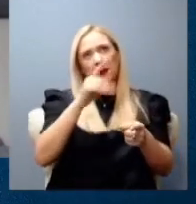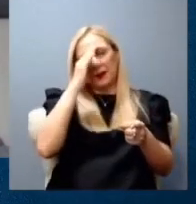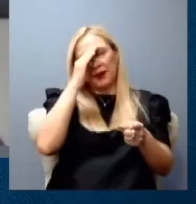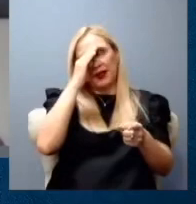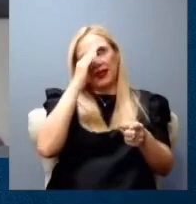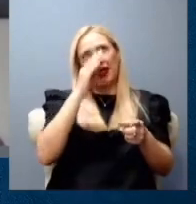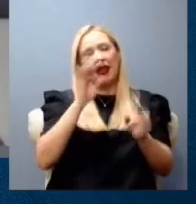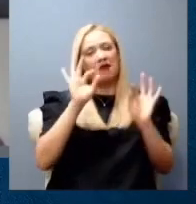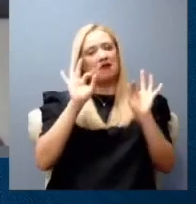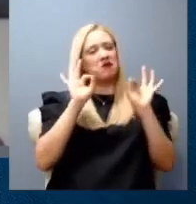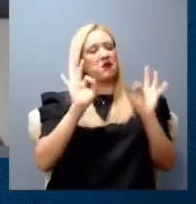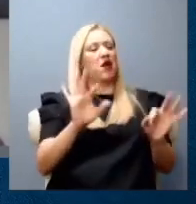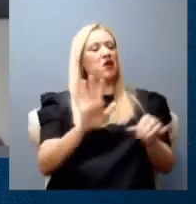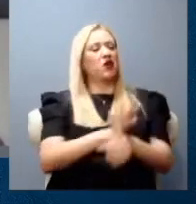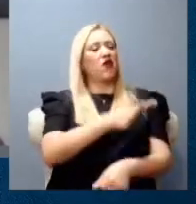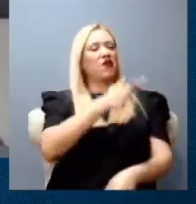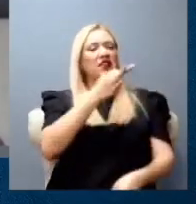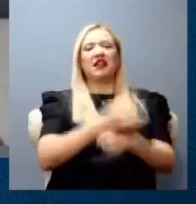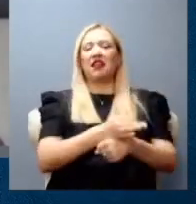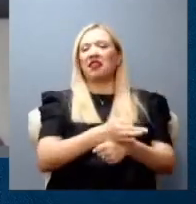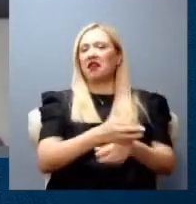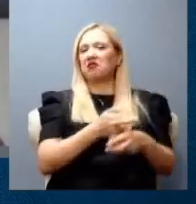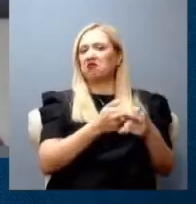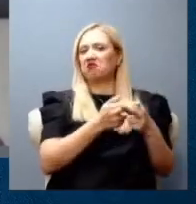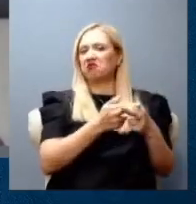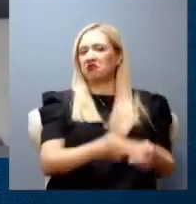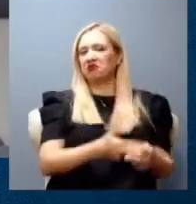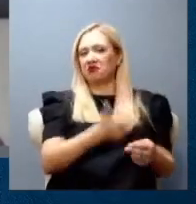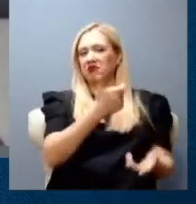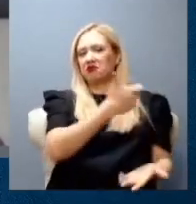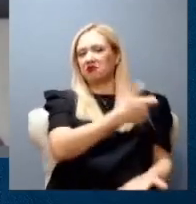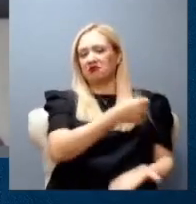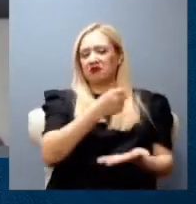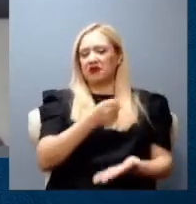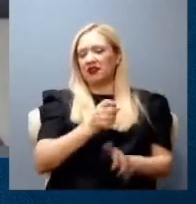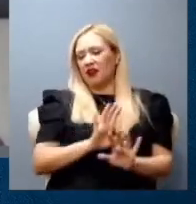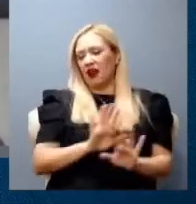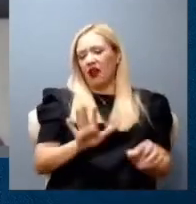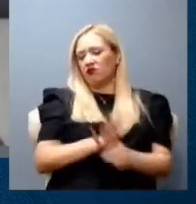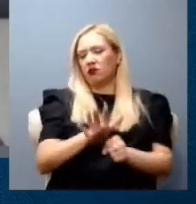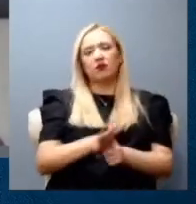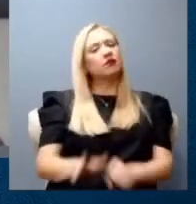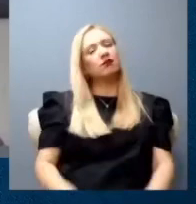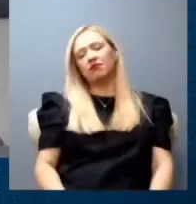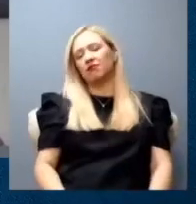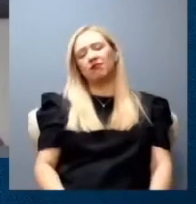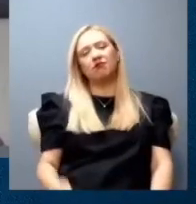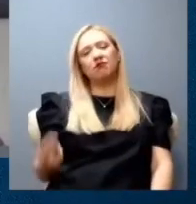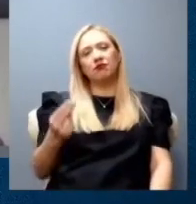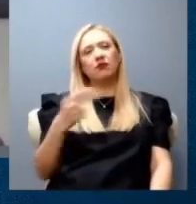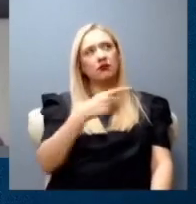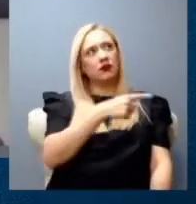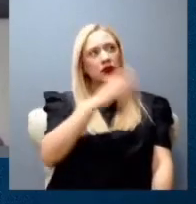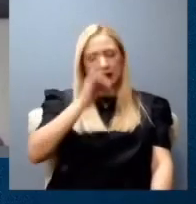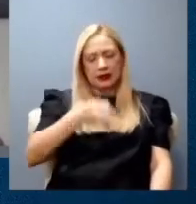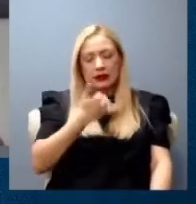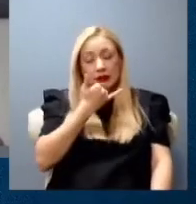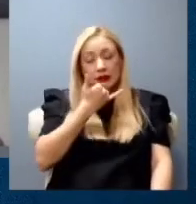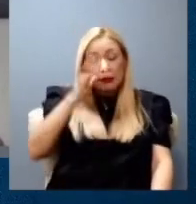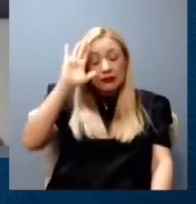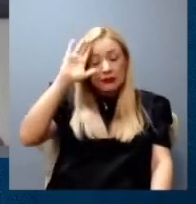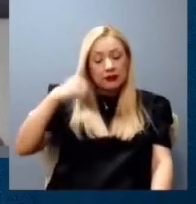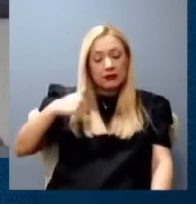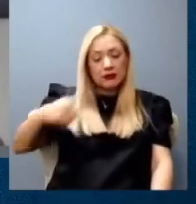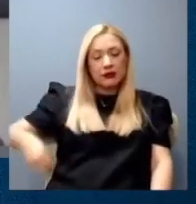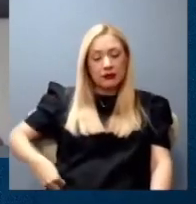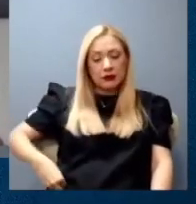será suficiente la indemnización monetaria si no hay el reconocimiento de responsabilidad, si no hay medidas